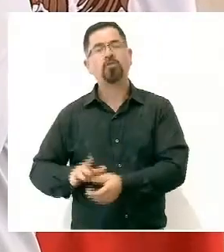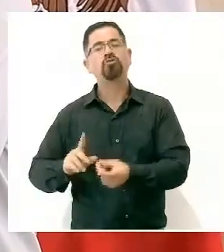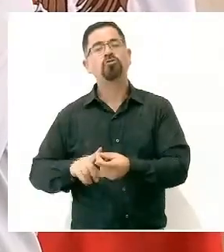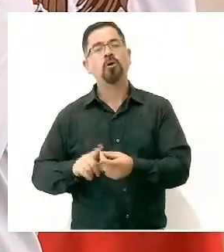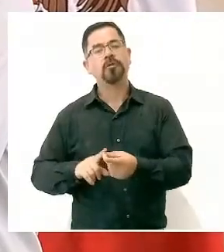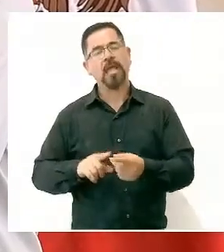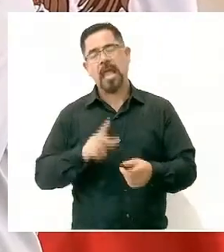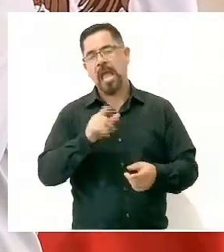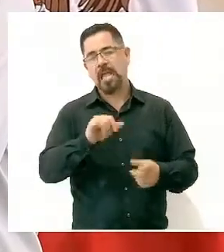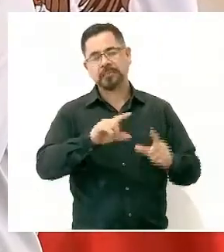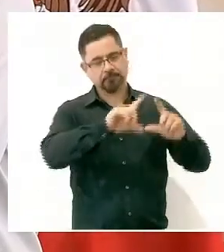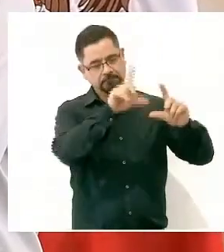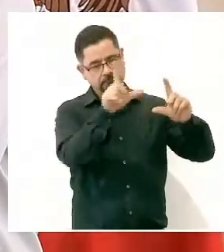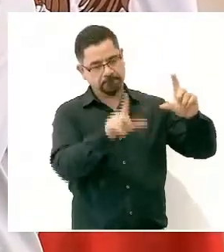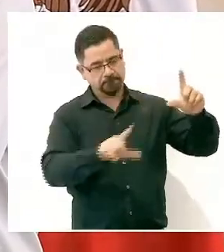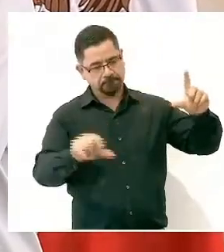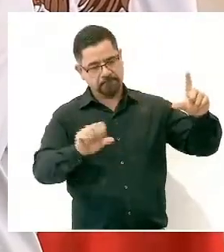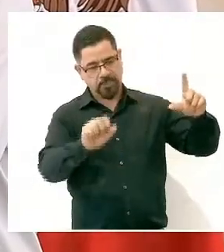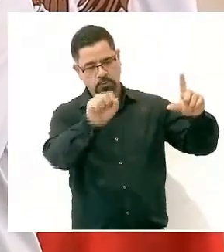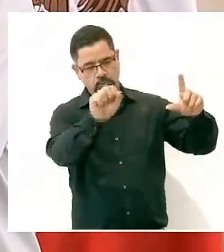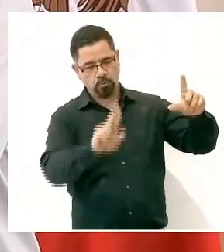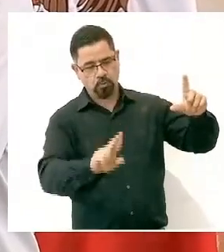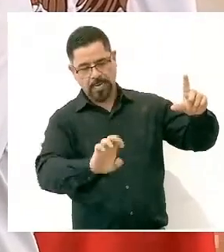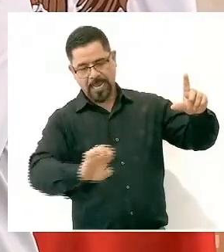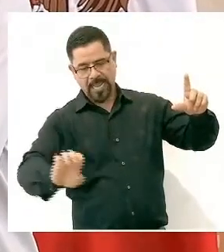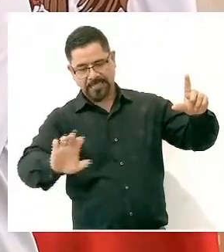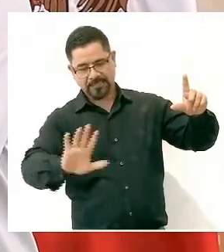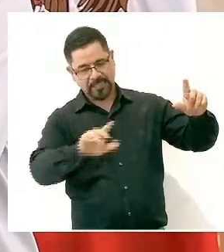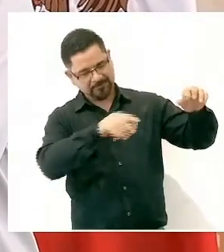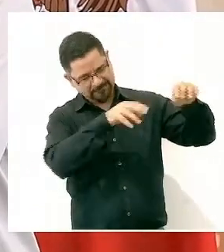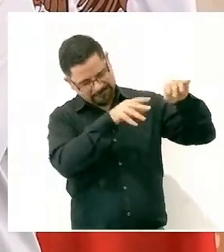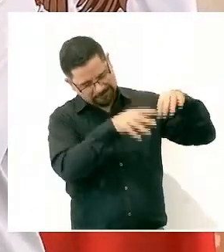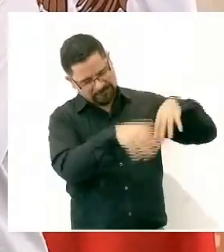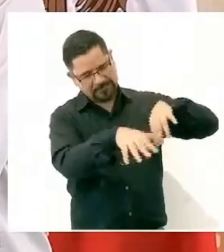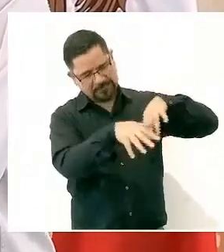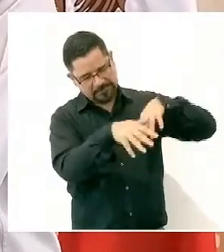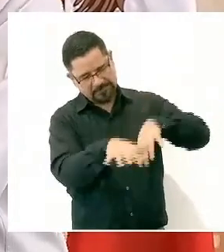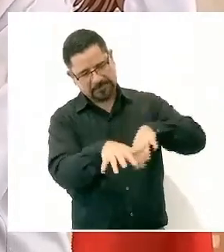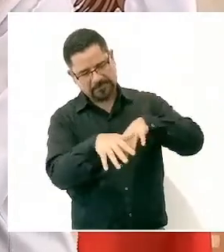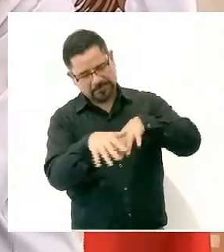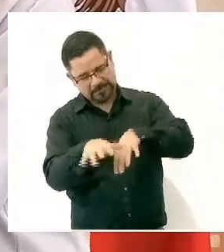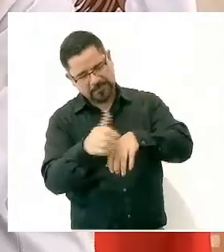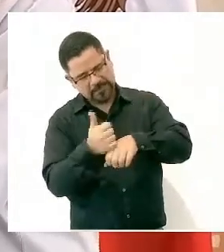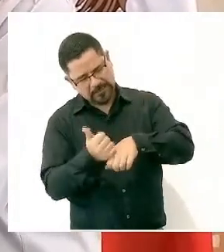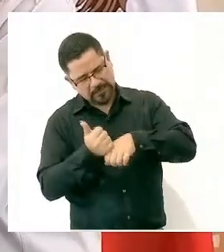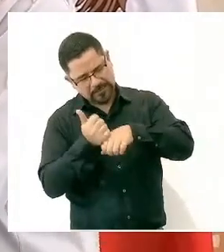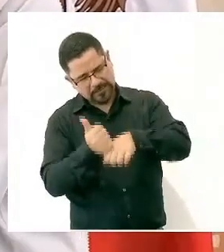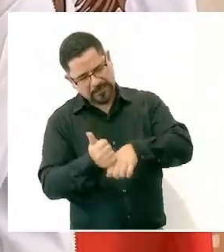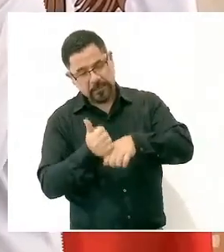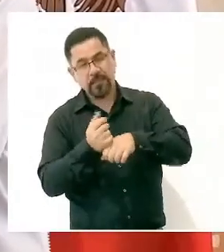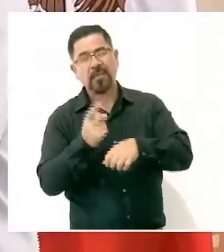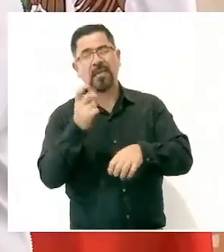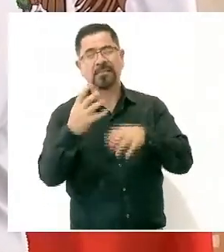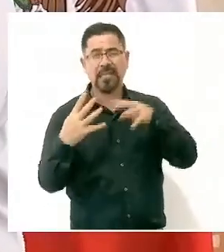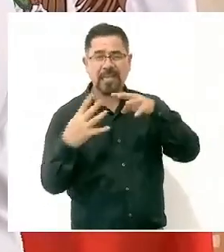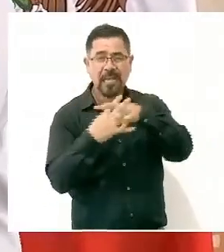del país. En fin, esta guerra de exterminio no